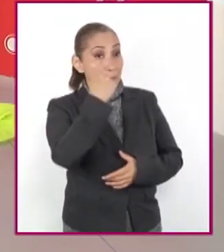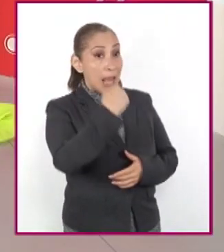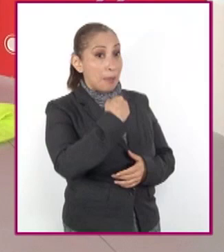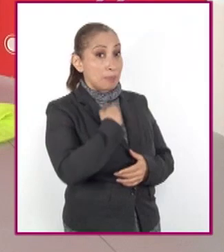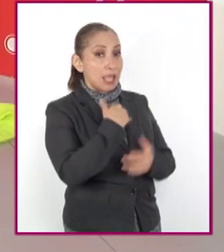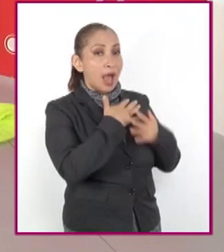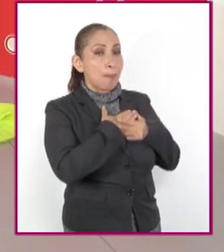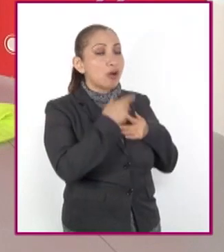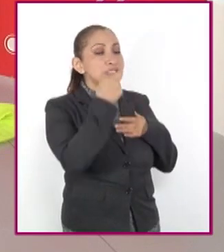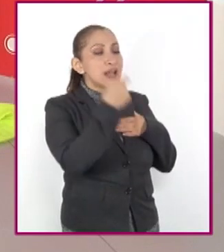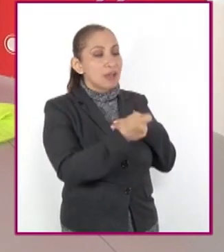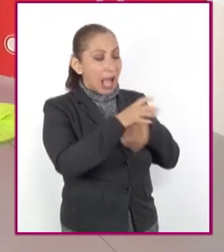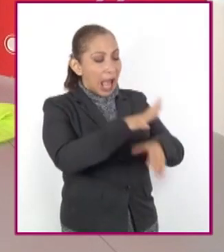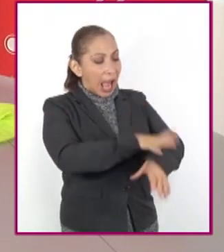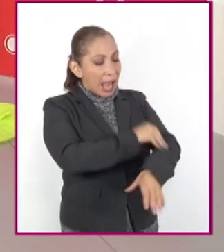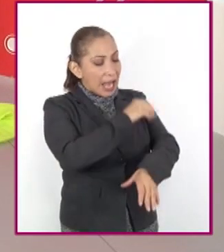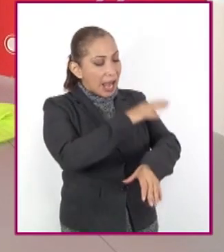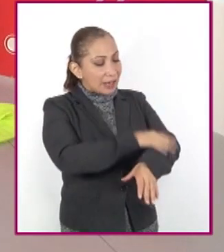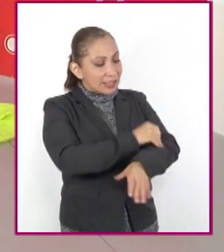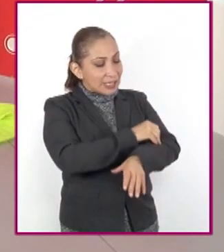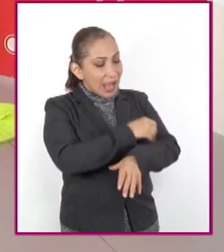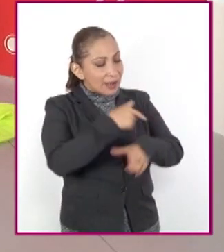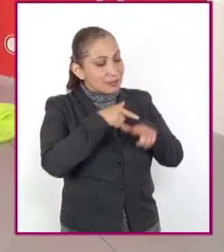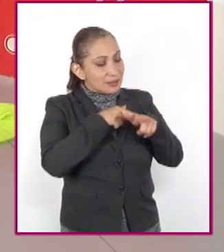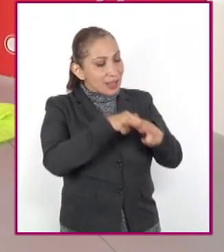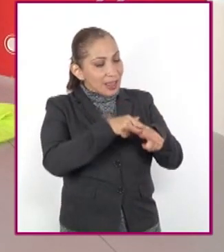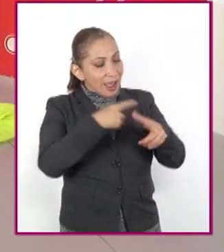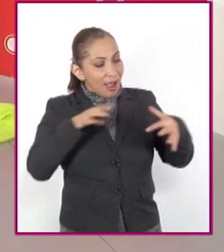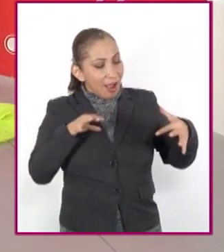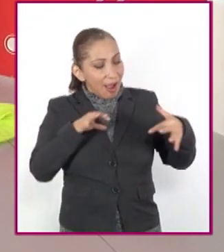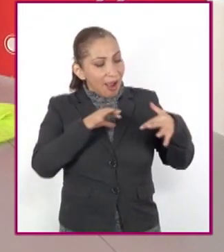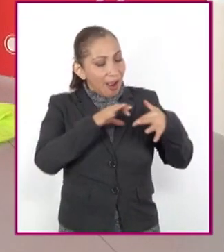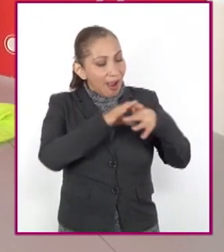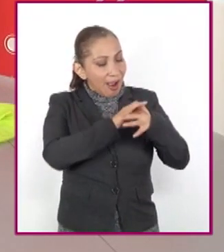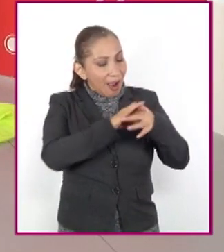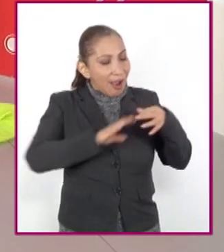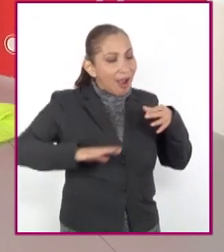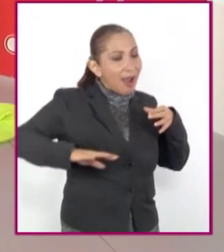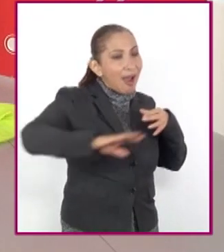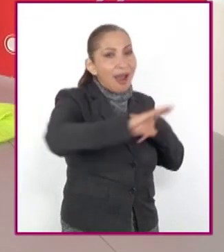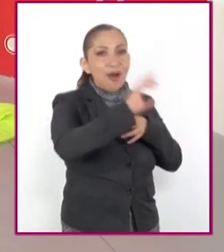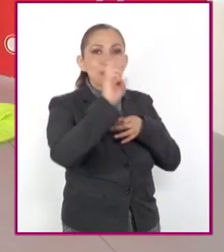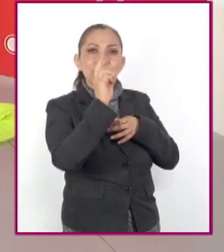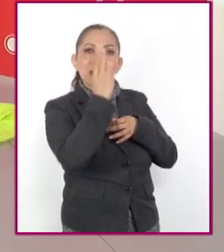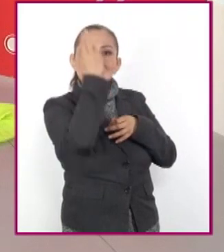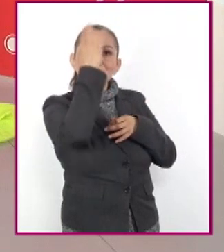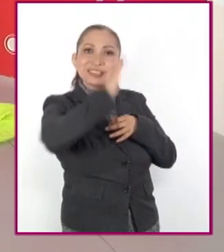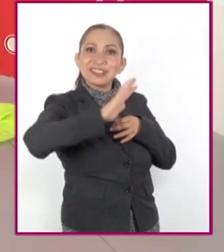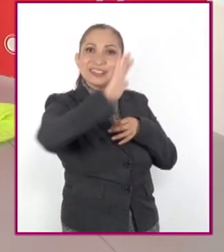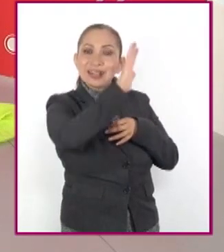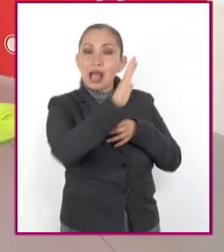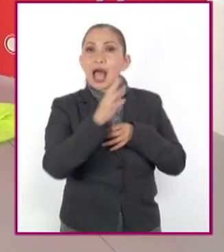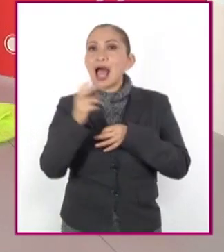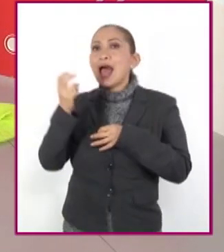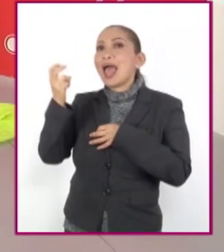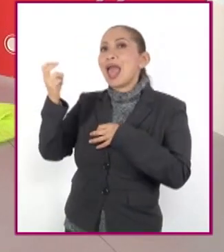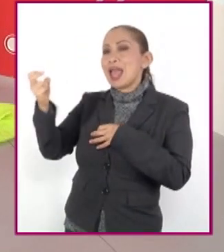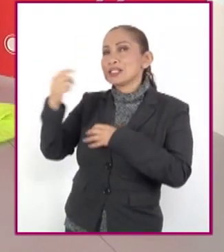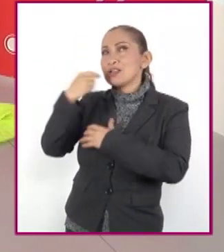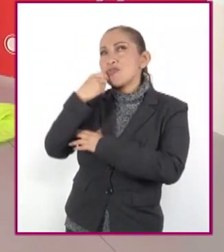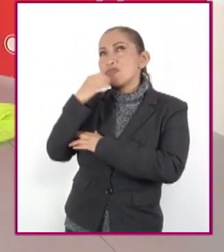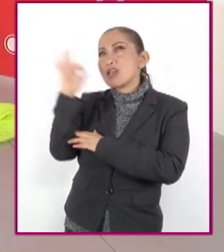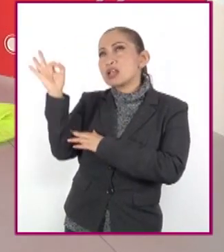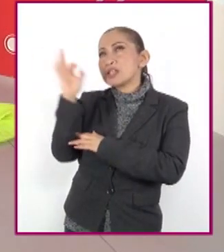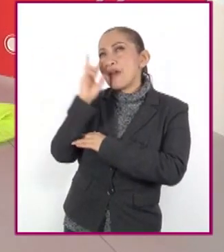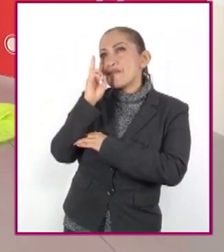amor es la energía que mantiene unido a todo el universo. Eso es. ¿Qué tal